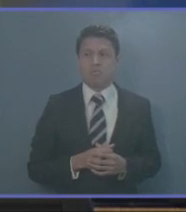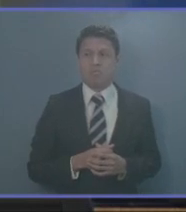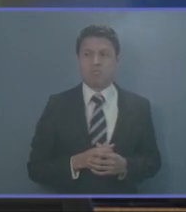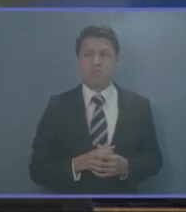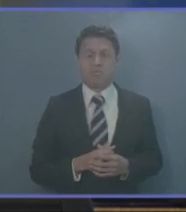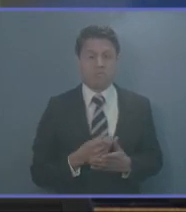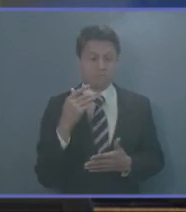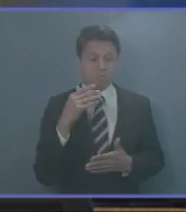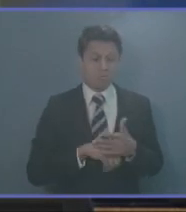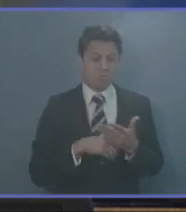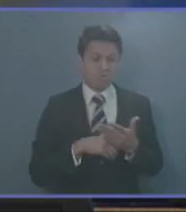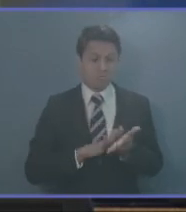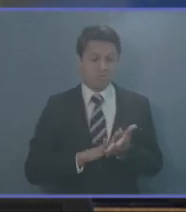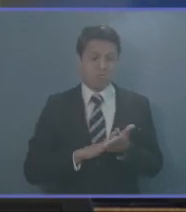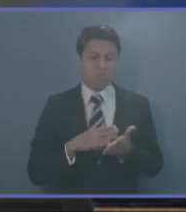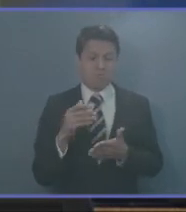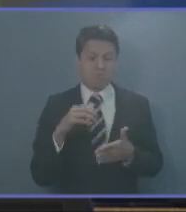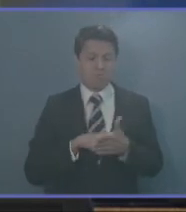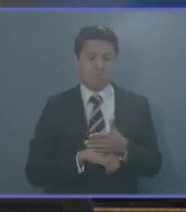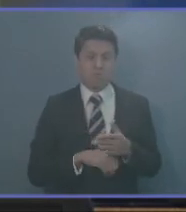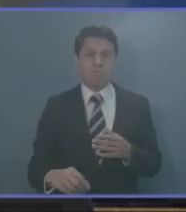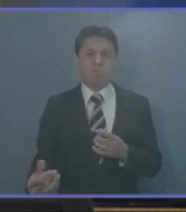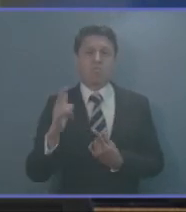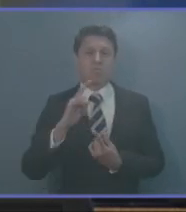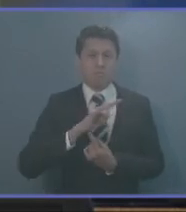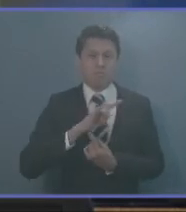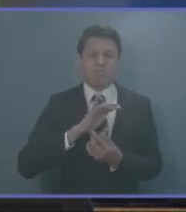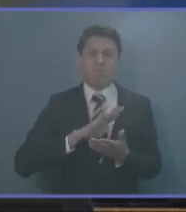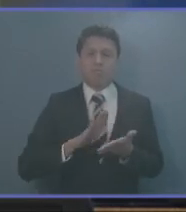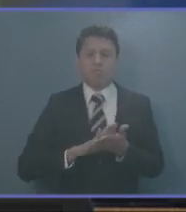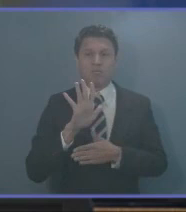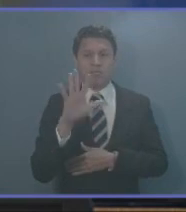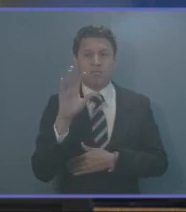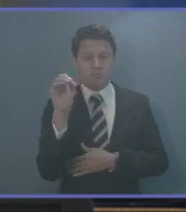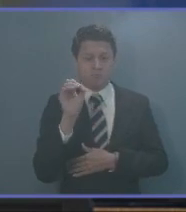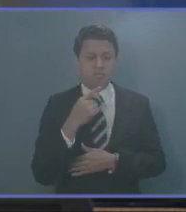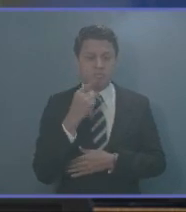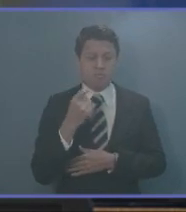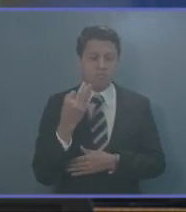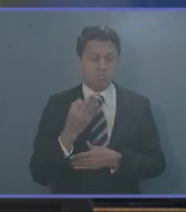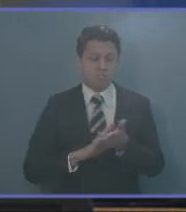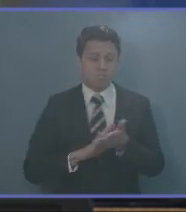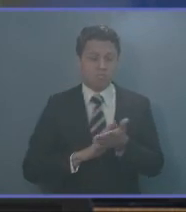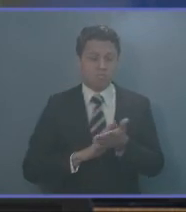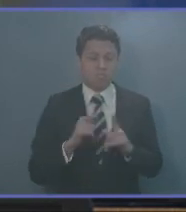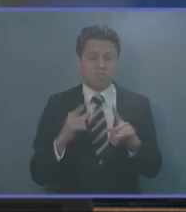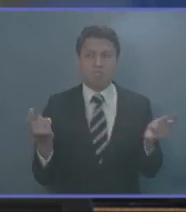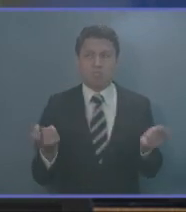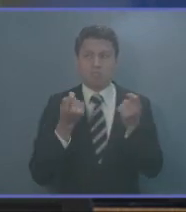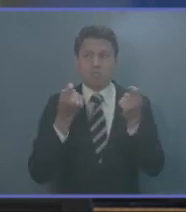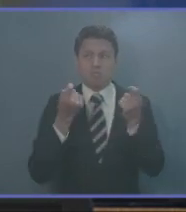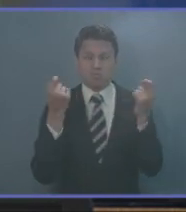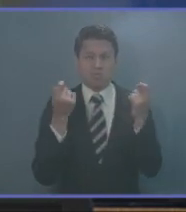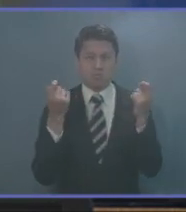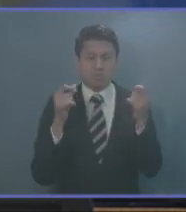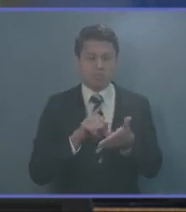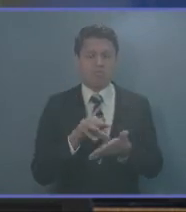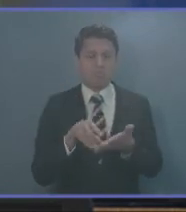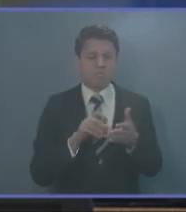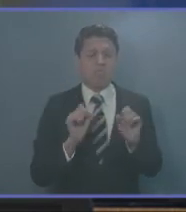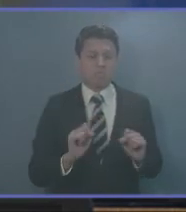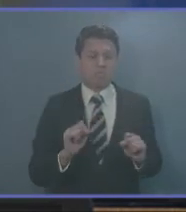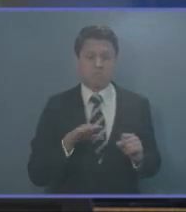Por los impuestos pagados a la Municipalidad de Ilopango será un recargo del 5% que servirá para la celebración de las fiestas patronales de dicho